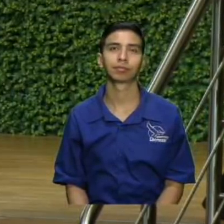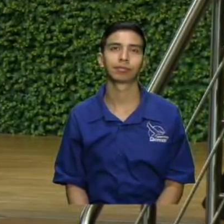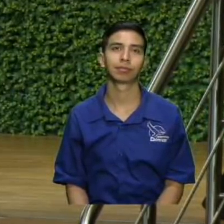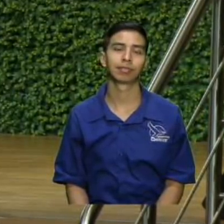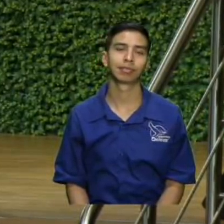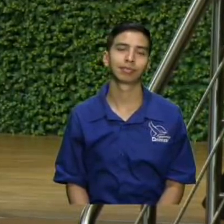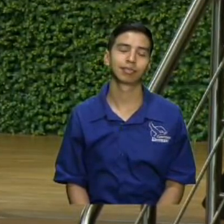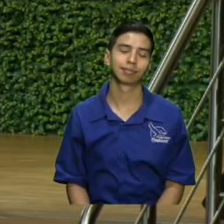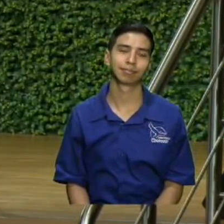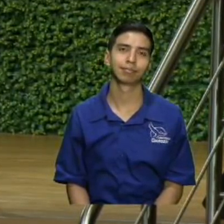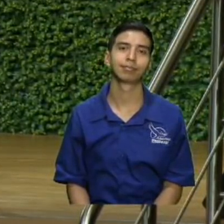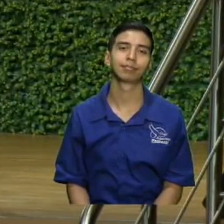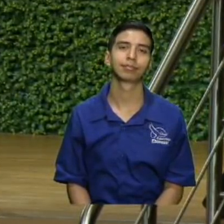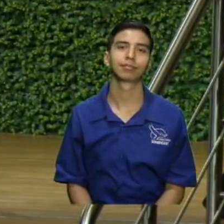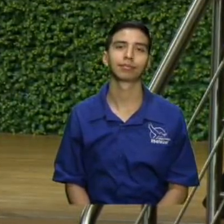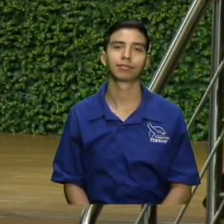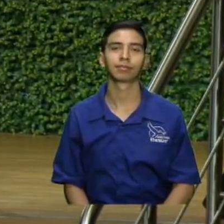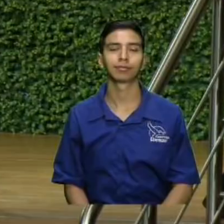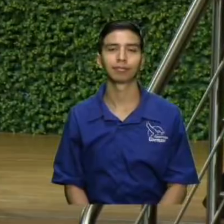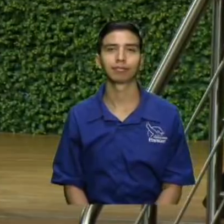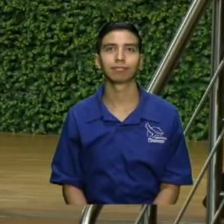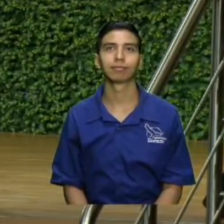le voy a contar,